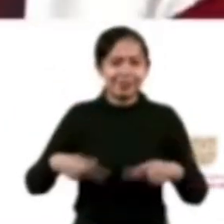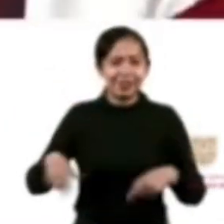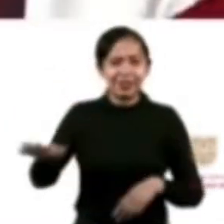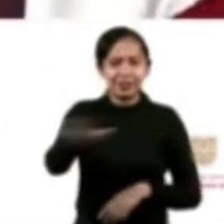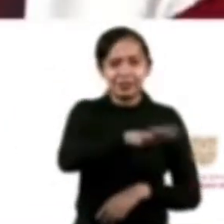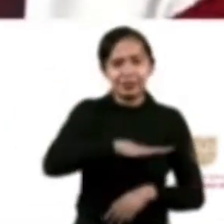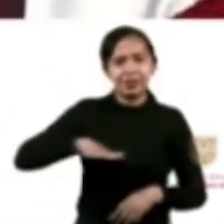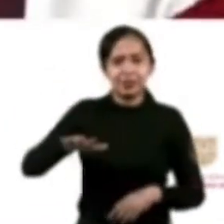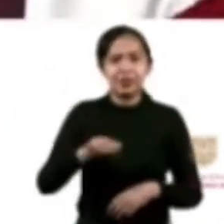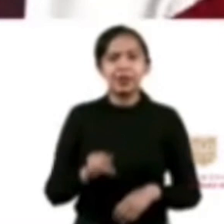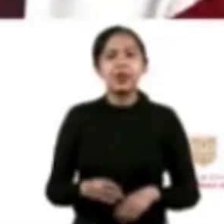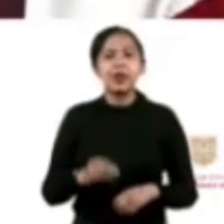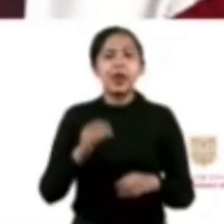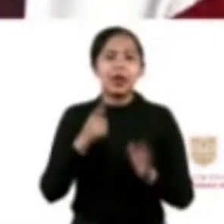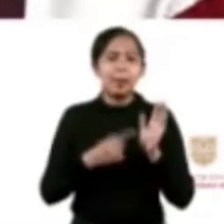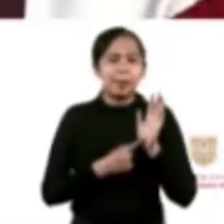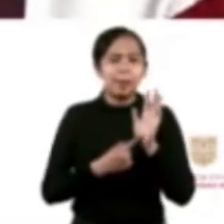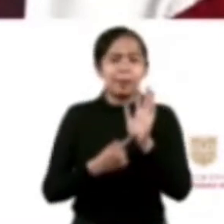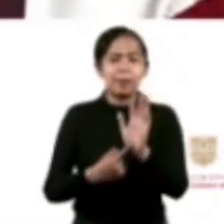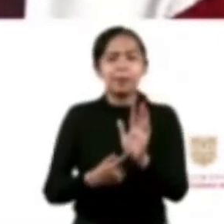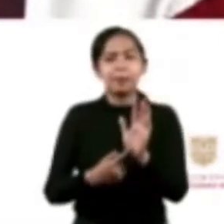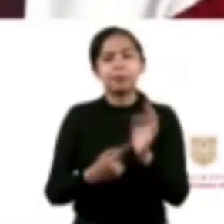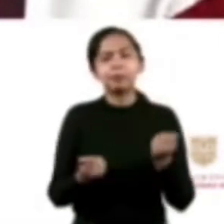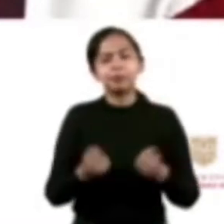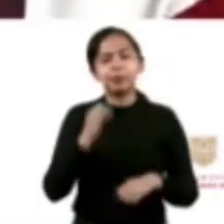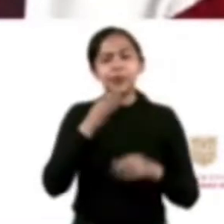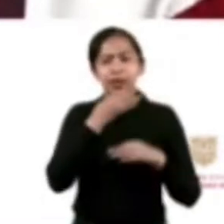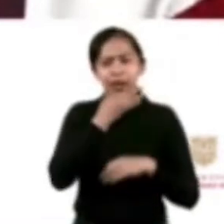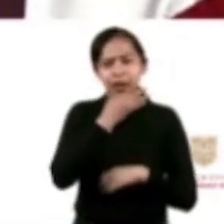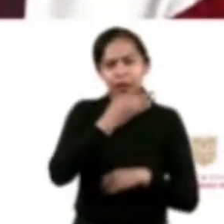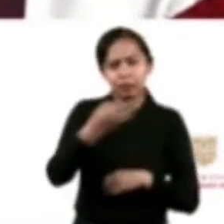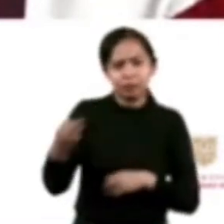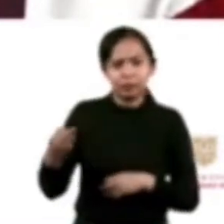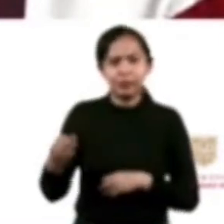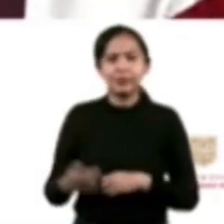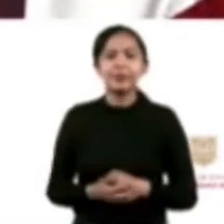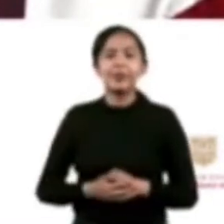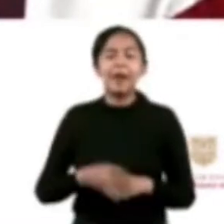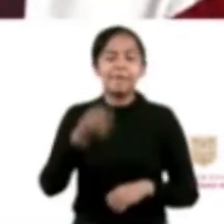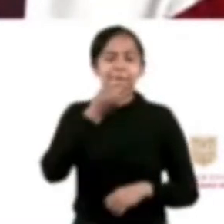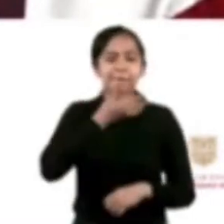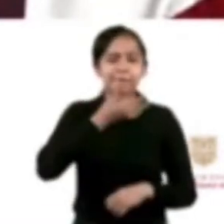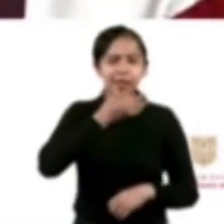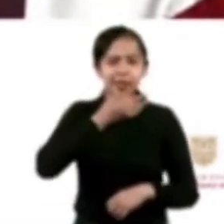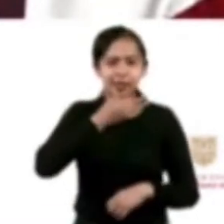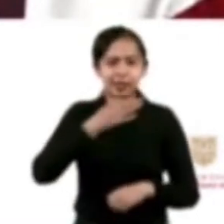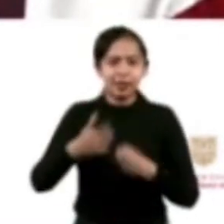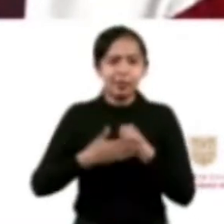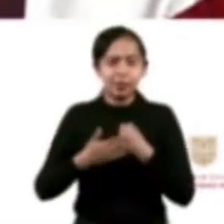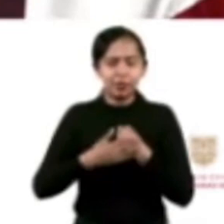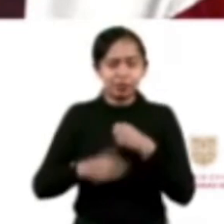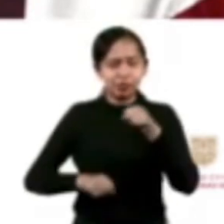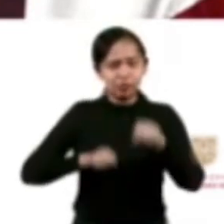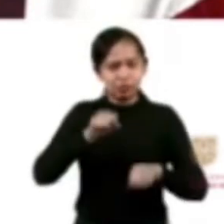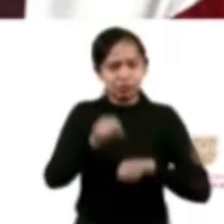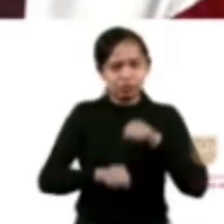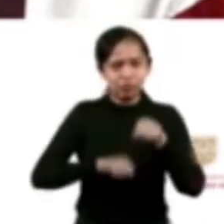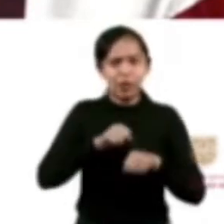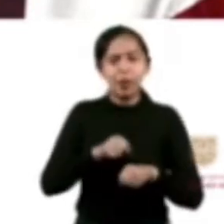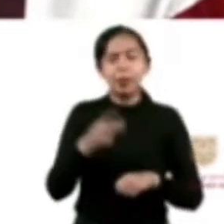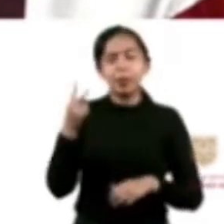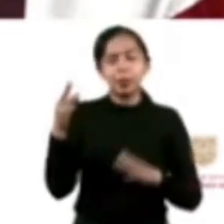a realizar, se va a celebrar el Festival de la Bicicleta de la Ciudad de México